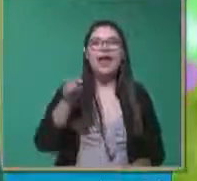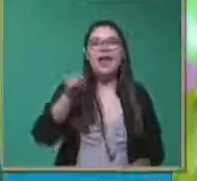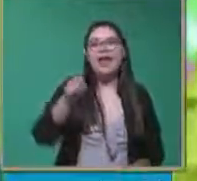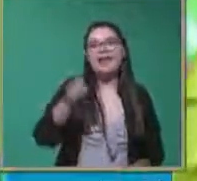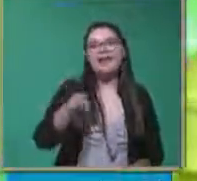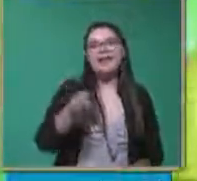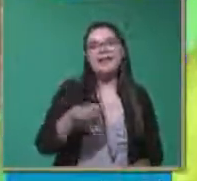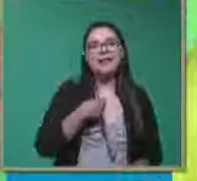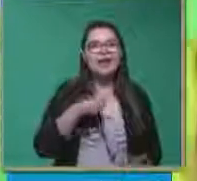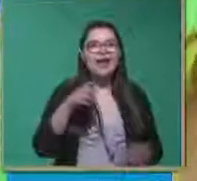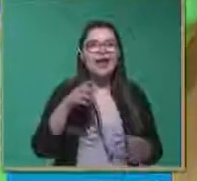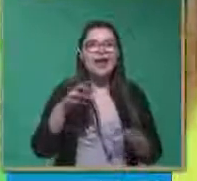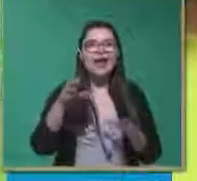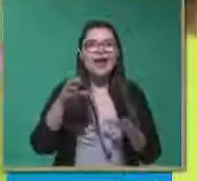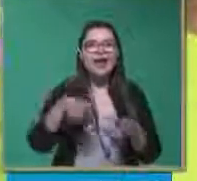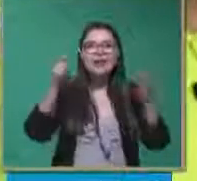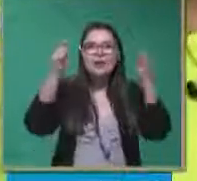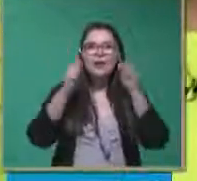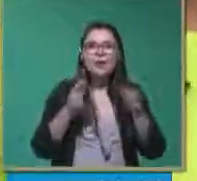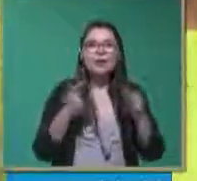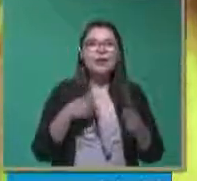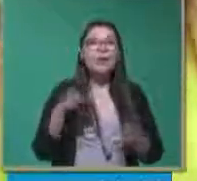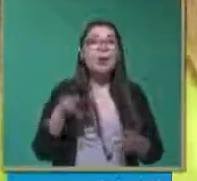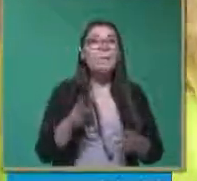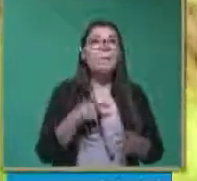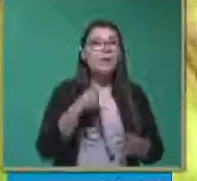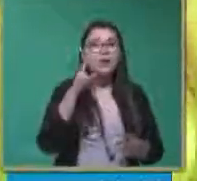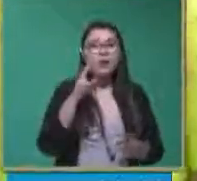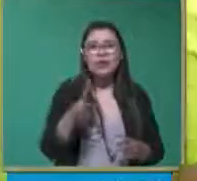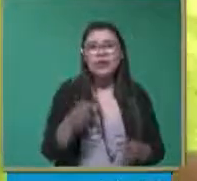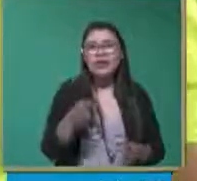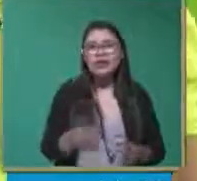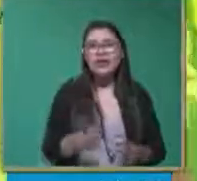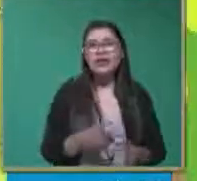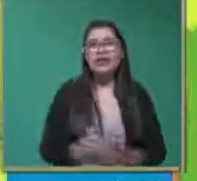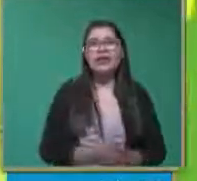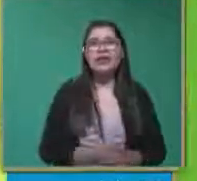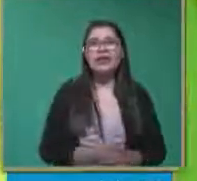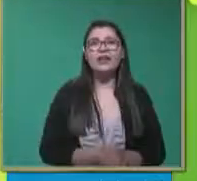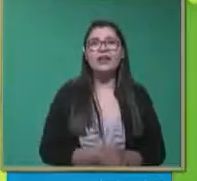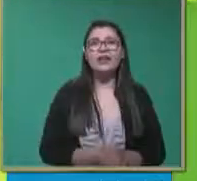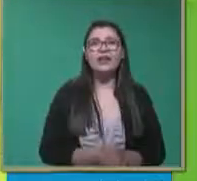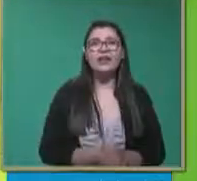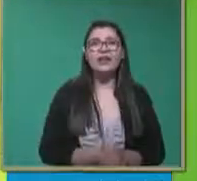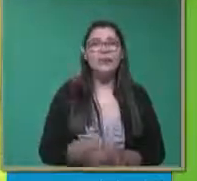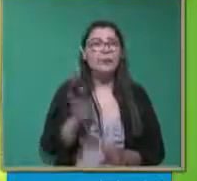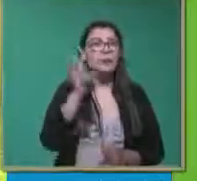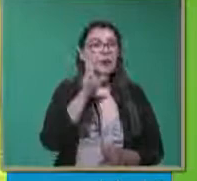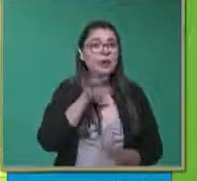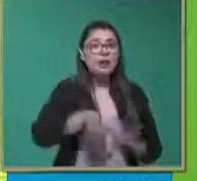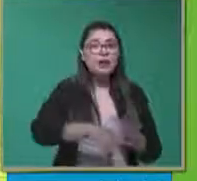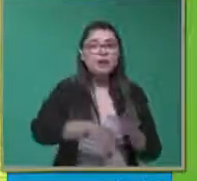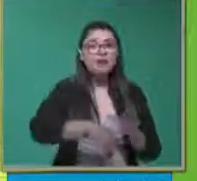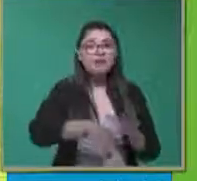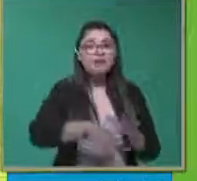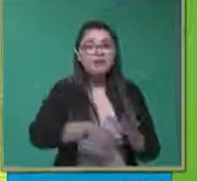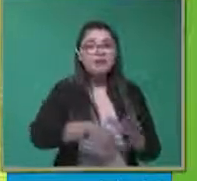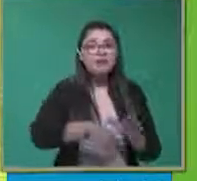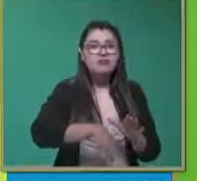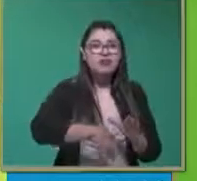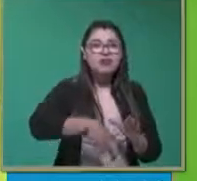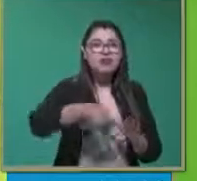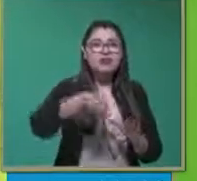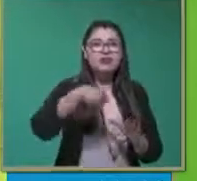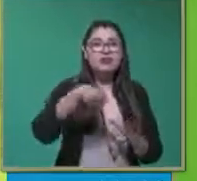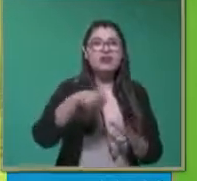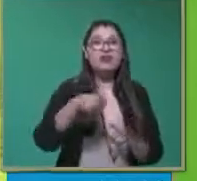Pero, pues, mira, maestra. Ay, mira cómo llegó hasta el sombrero, pues sí, Mago. pero ¿qué más hay aquí? A ver. Ah, caray, mira.